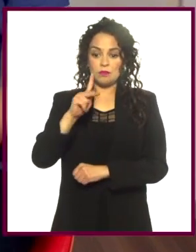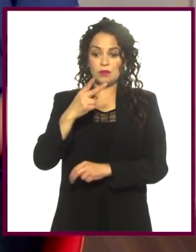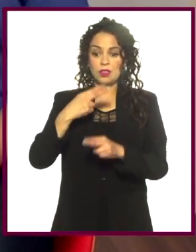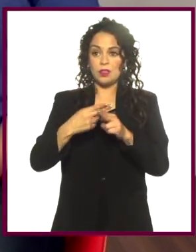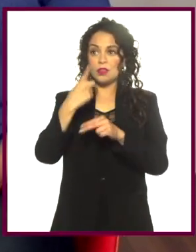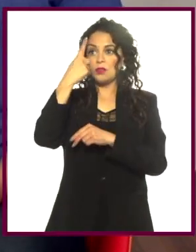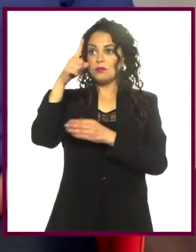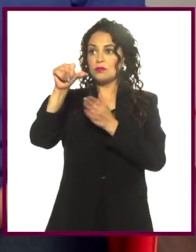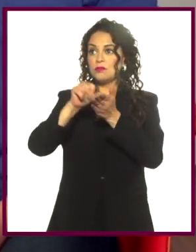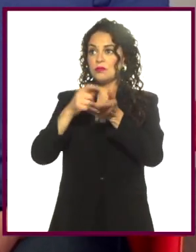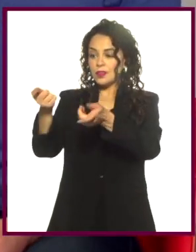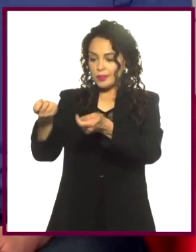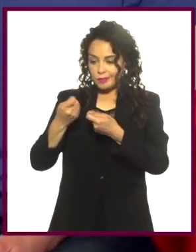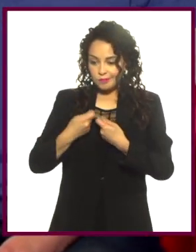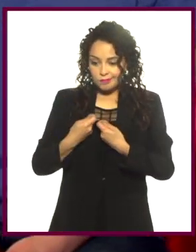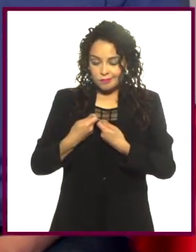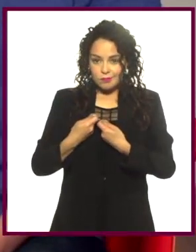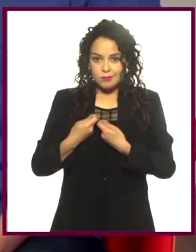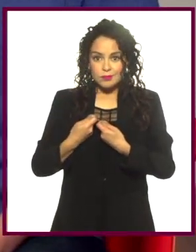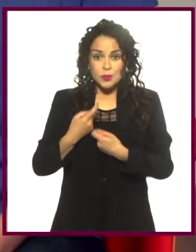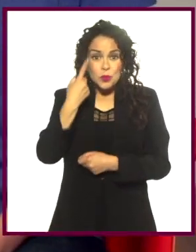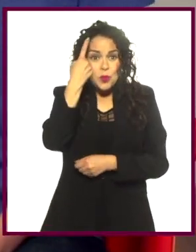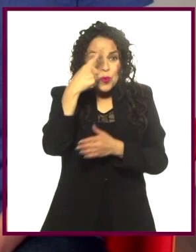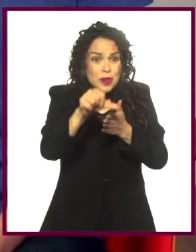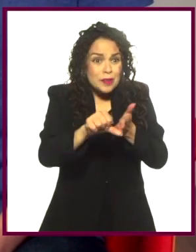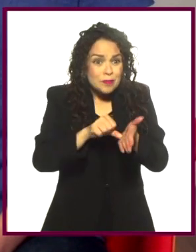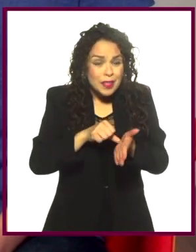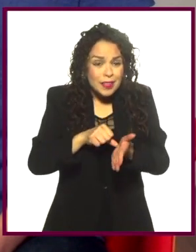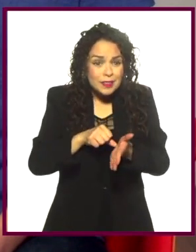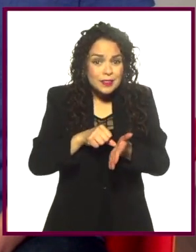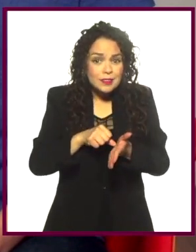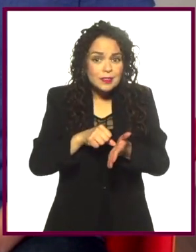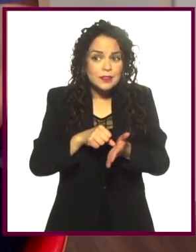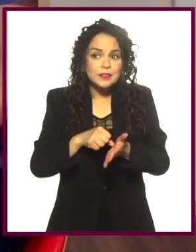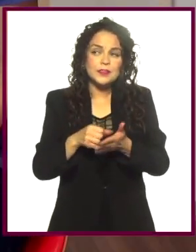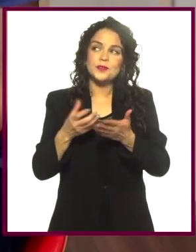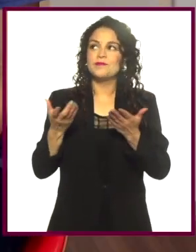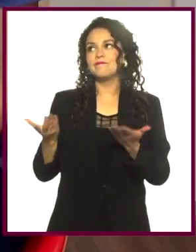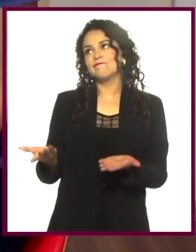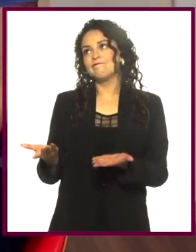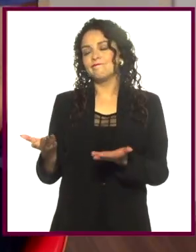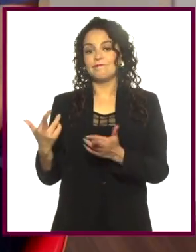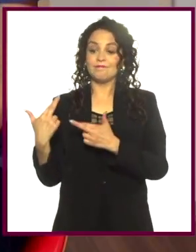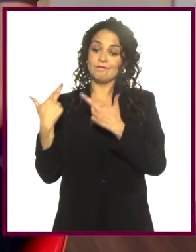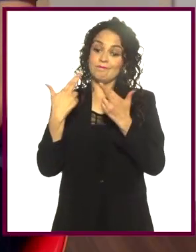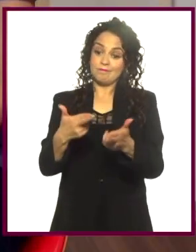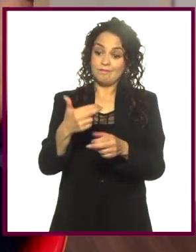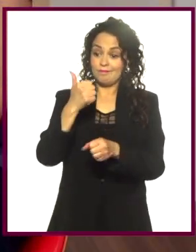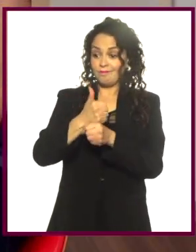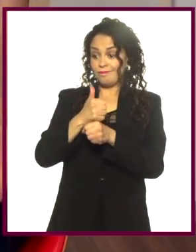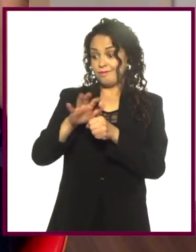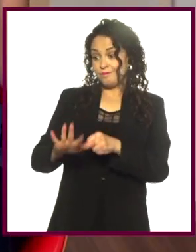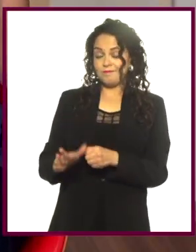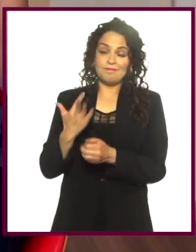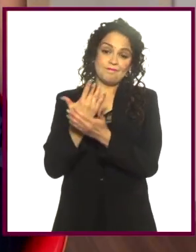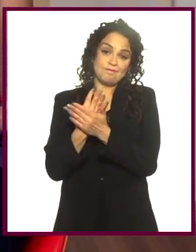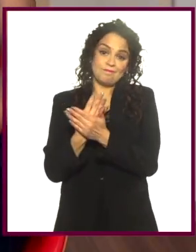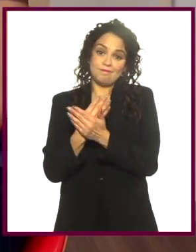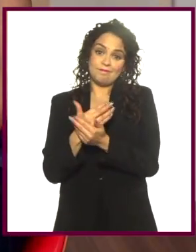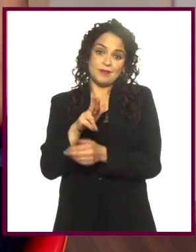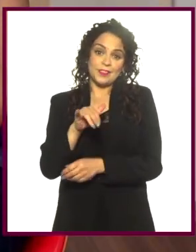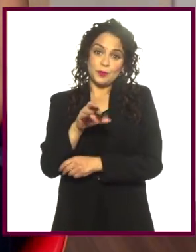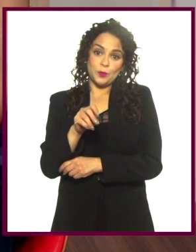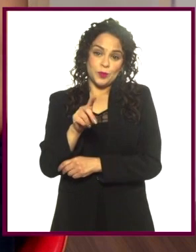Pero que llega hasta dentro de un mes. ¿Un mes? Bueno, el regalo de la abuela tendrá que